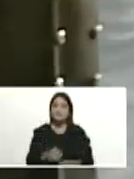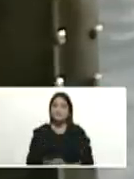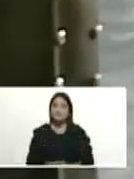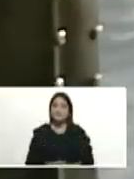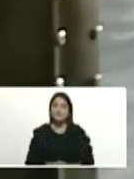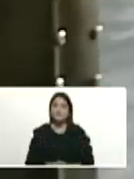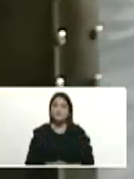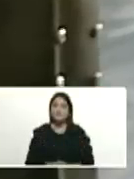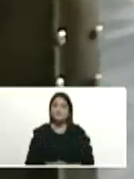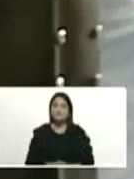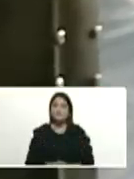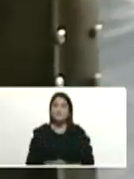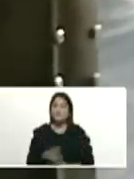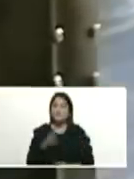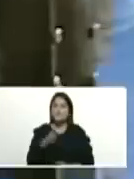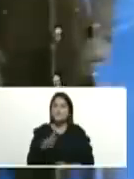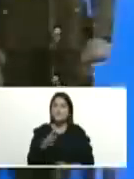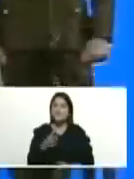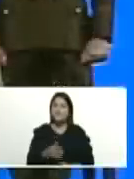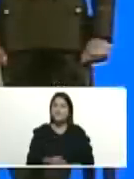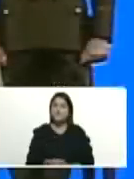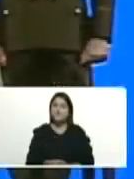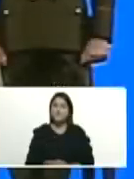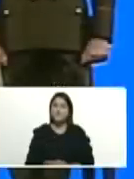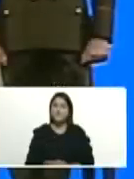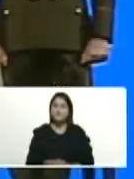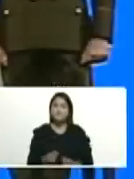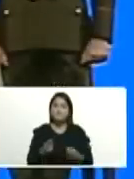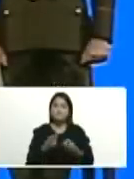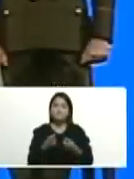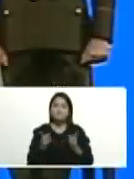que demuestra la fortaleza